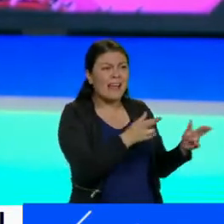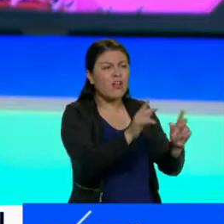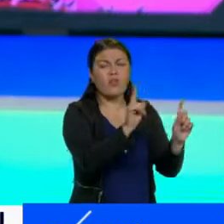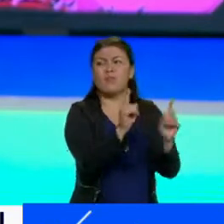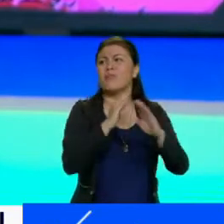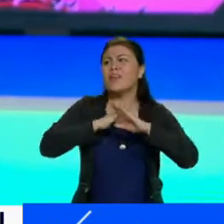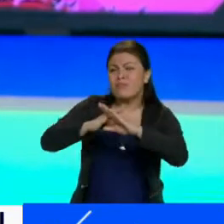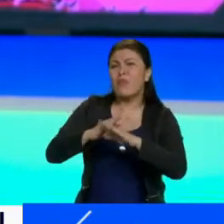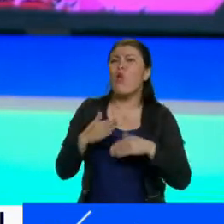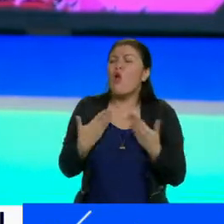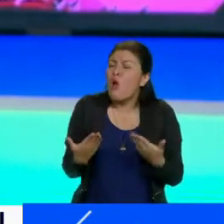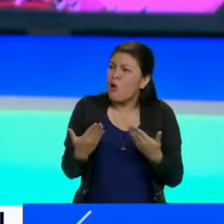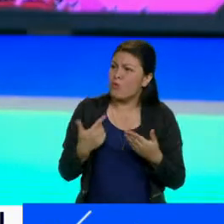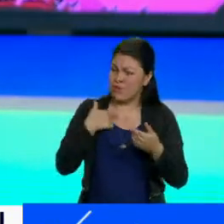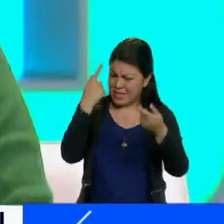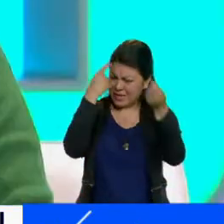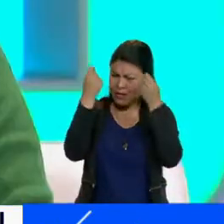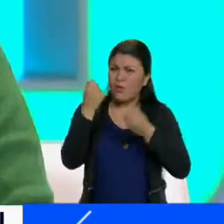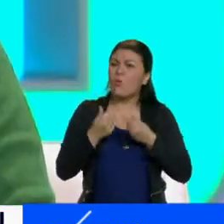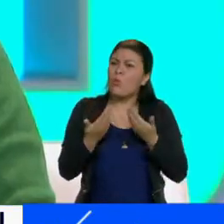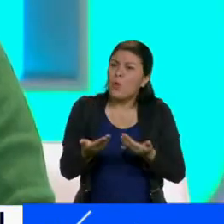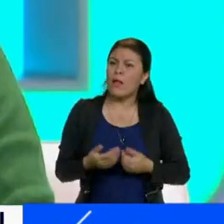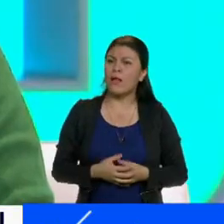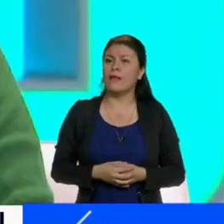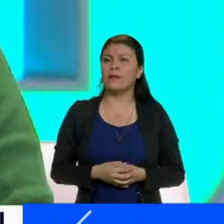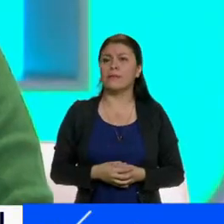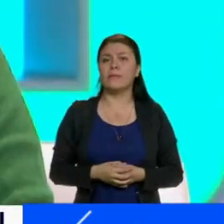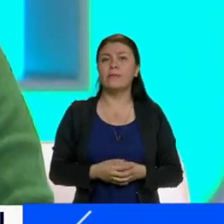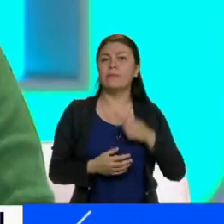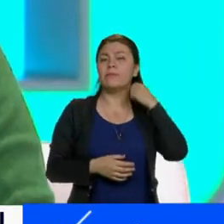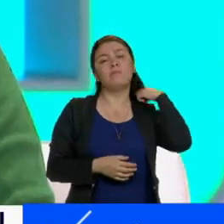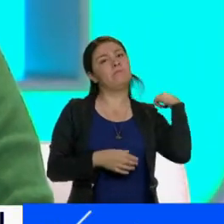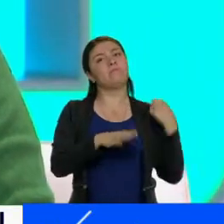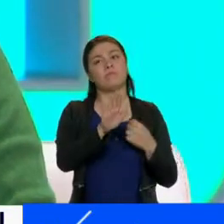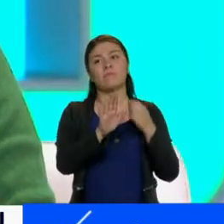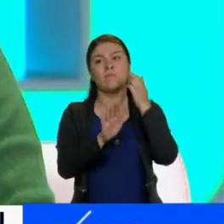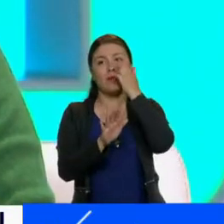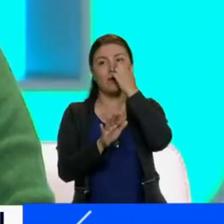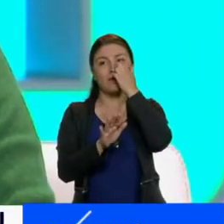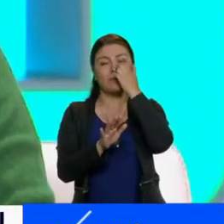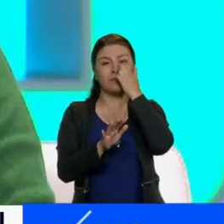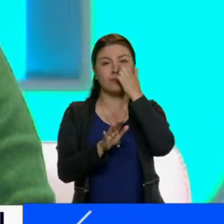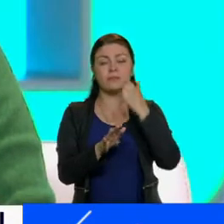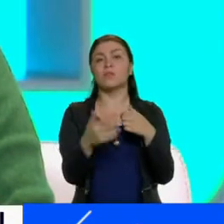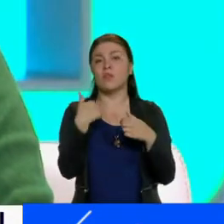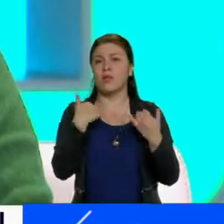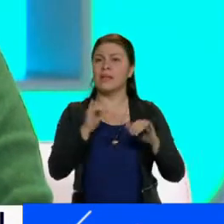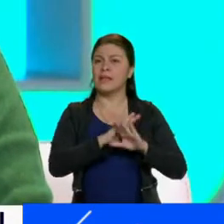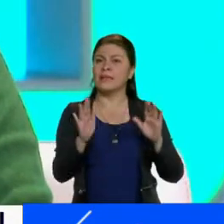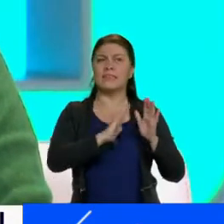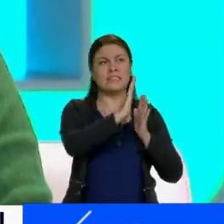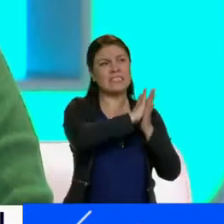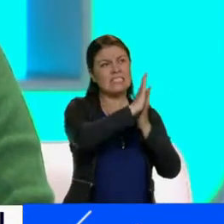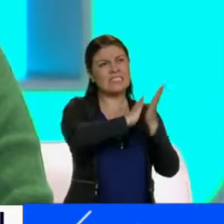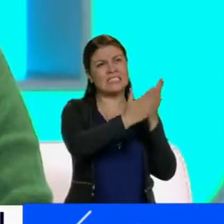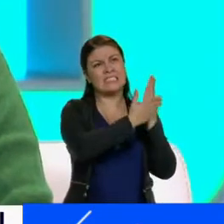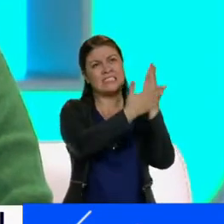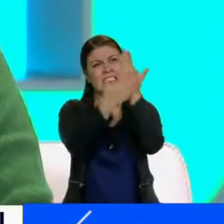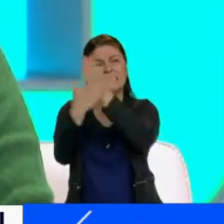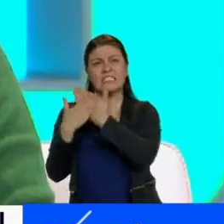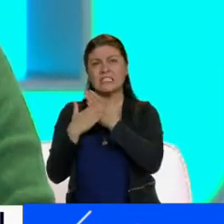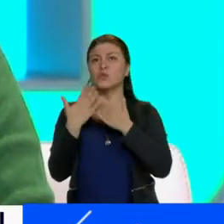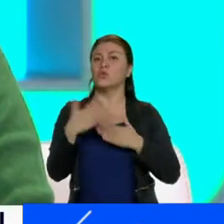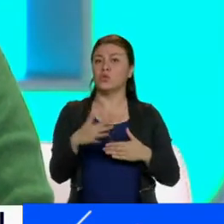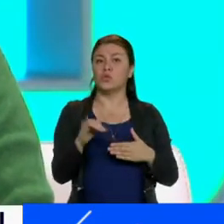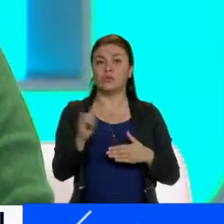una tragedia así? Sí, yo estuve también como revisando estos reportes, que son muy alarmantes, y no tengo duda de